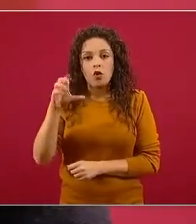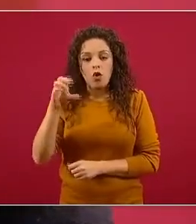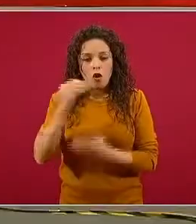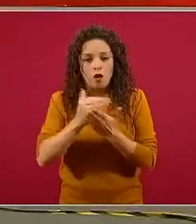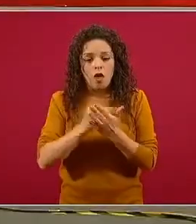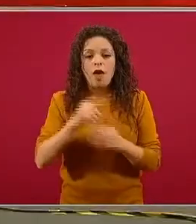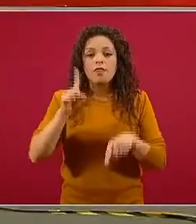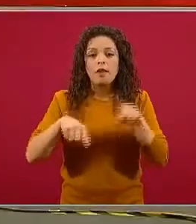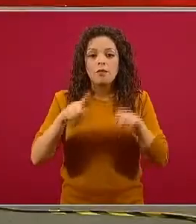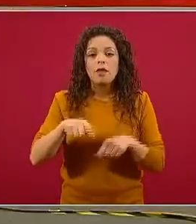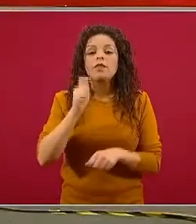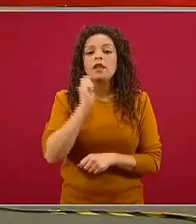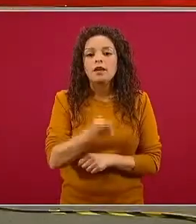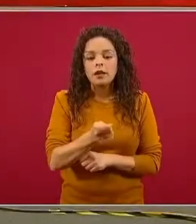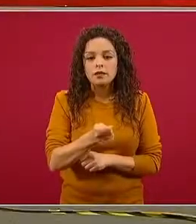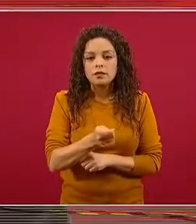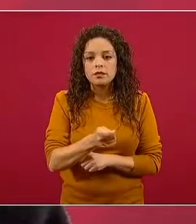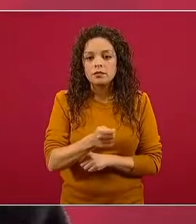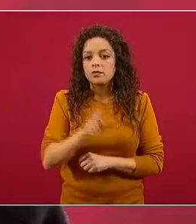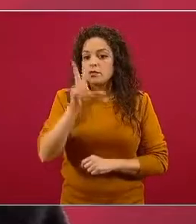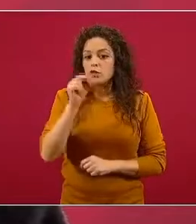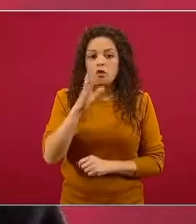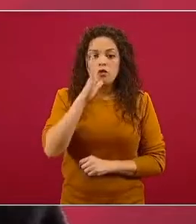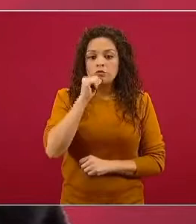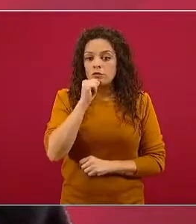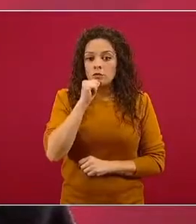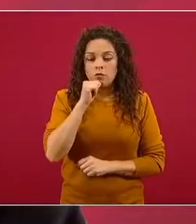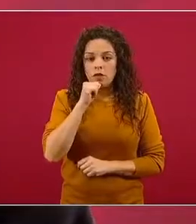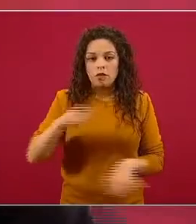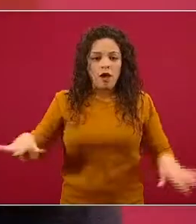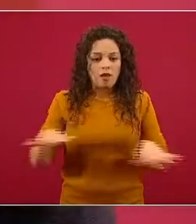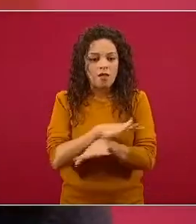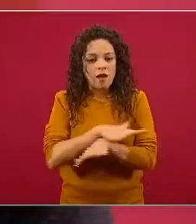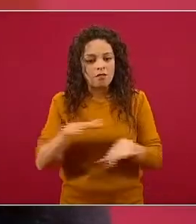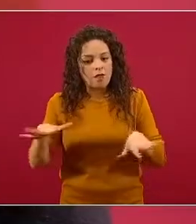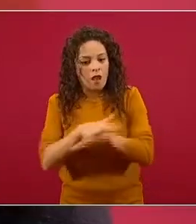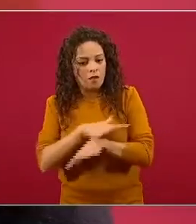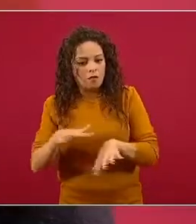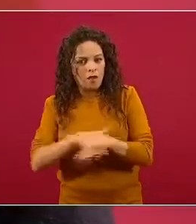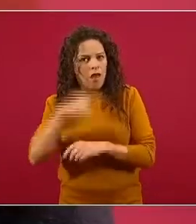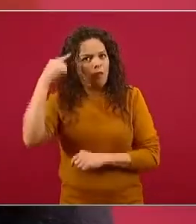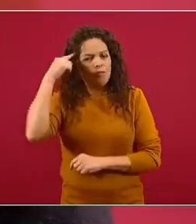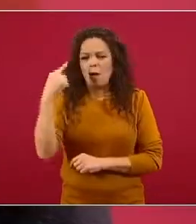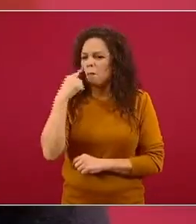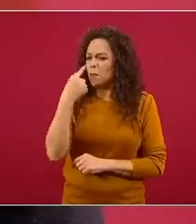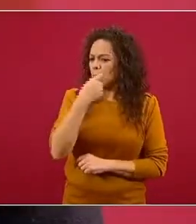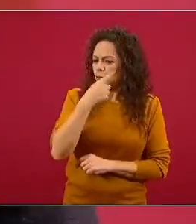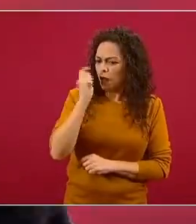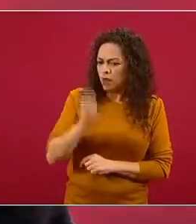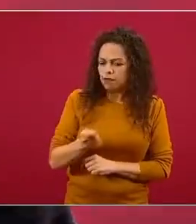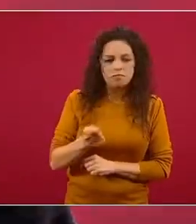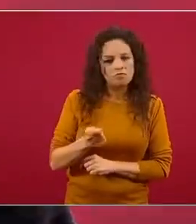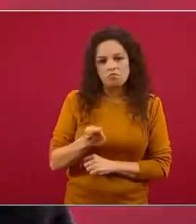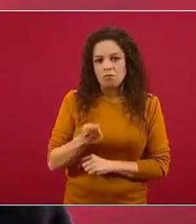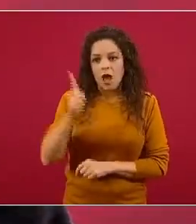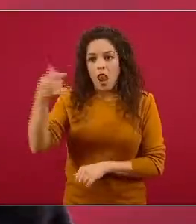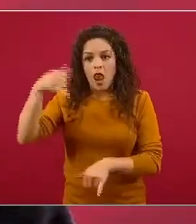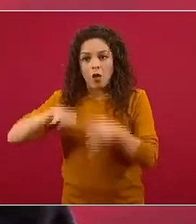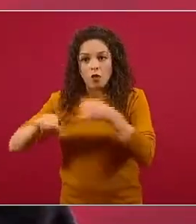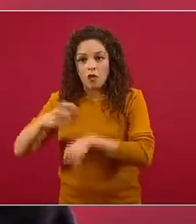producto. No son intercambiables los criterios. La vacuna de un laboratorio puede tener unos